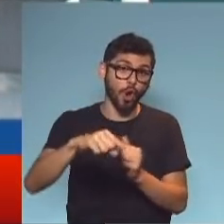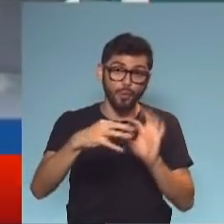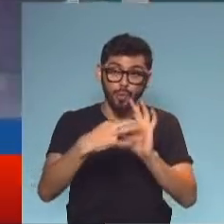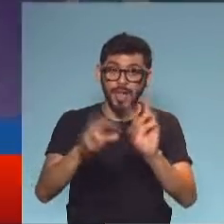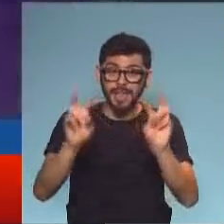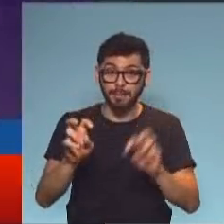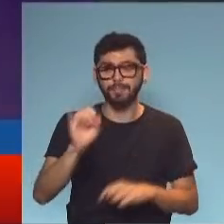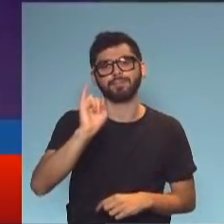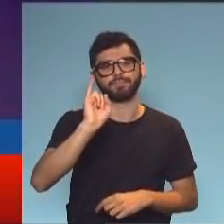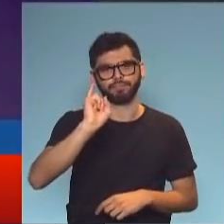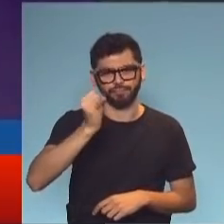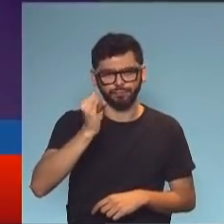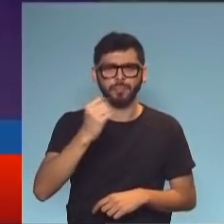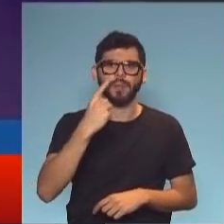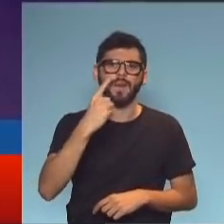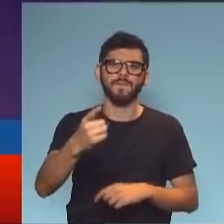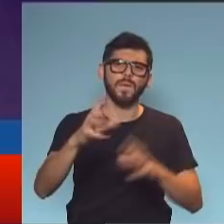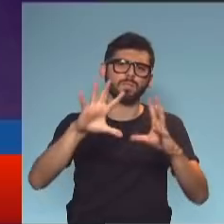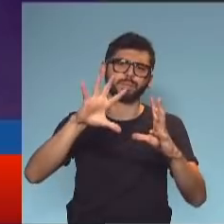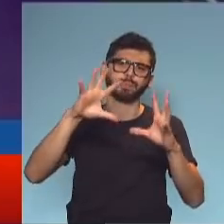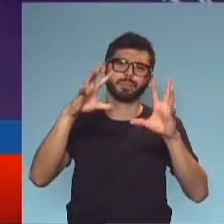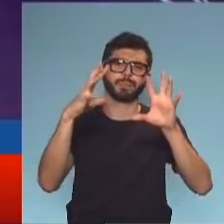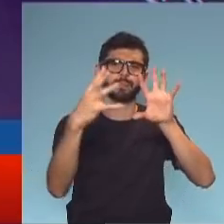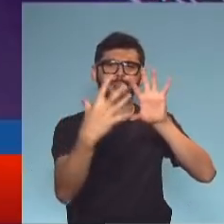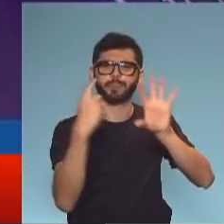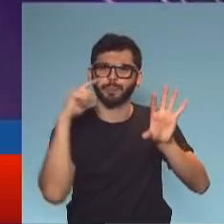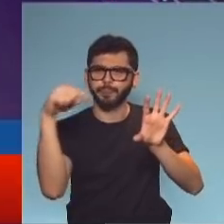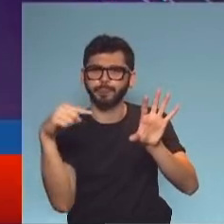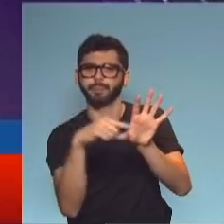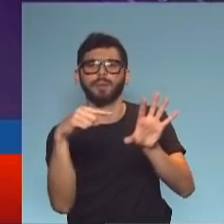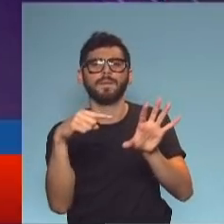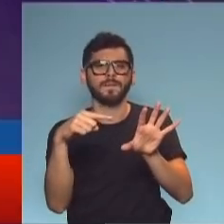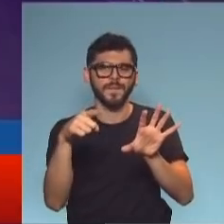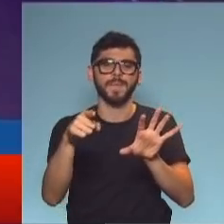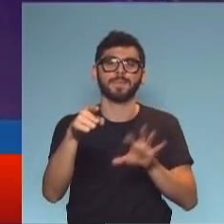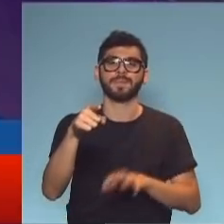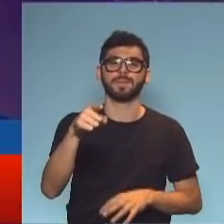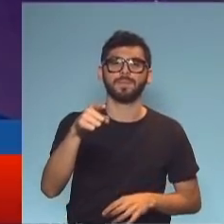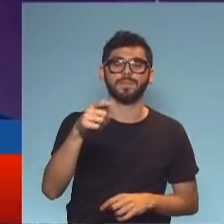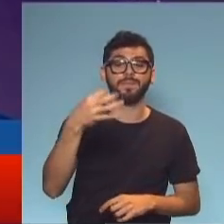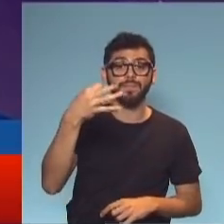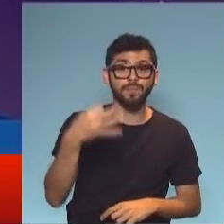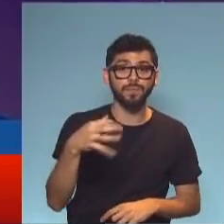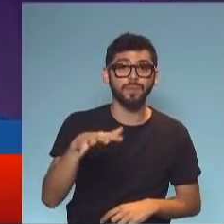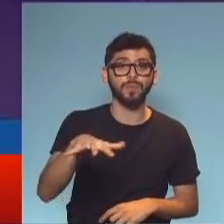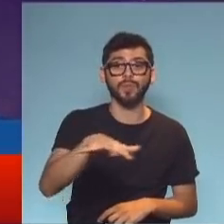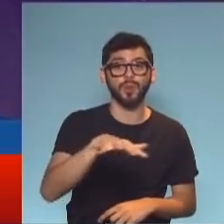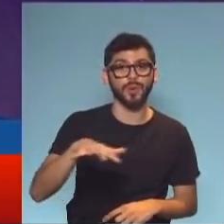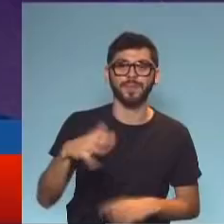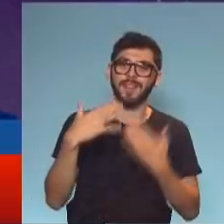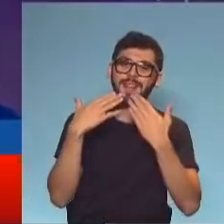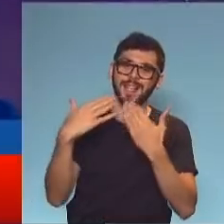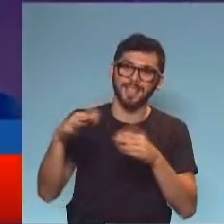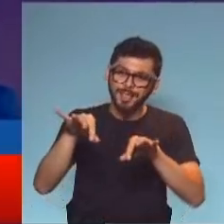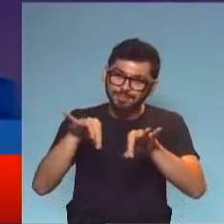tema. Efectivamente, vamos a hacer que el mundo empiece a girar, así nos ubicamos en terreno. En este caso, gracias a los chicos también